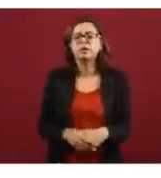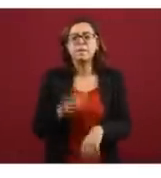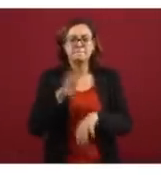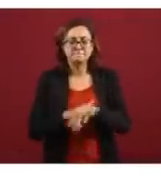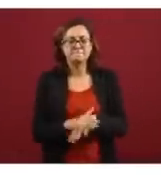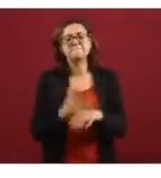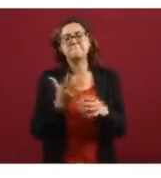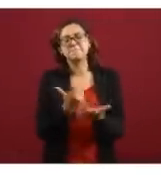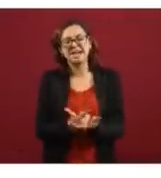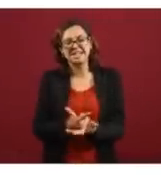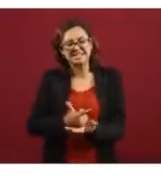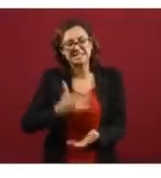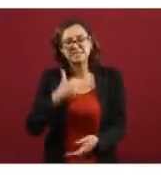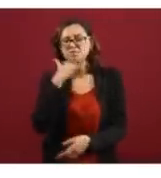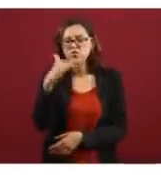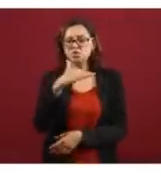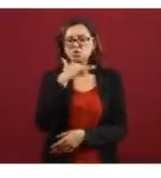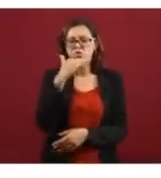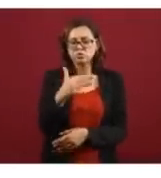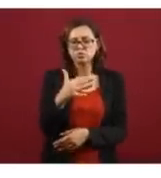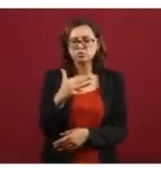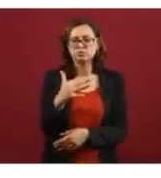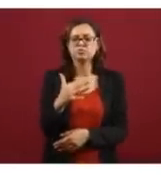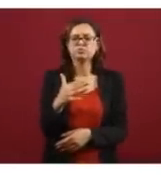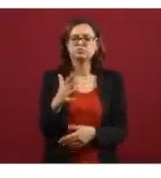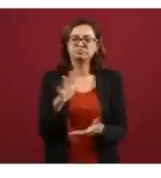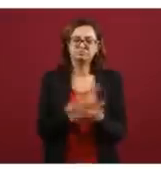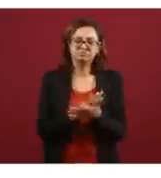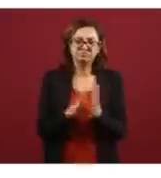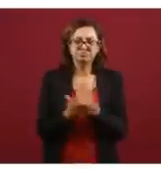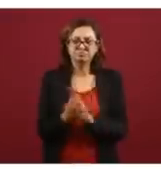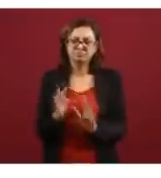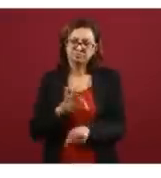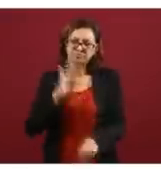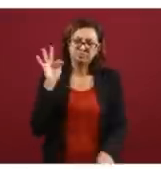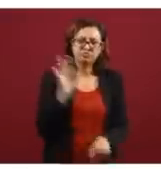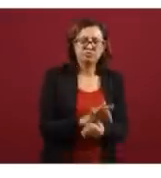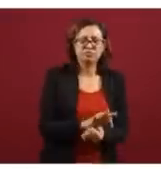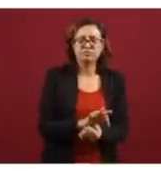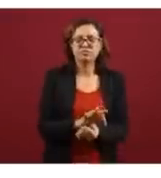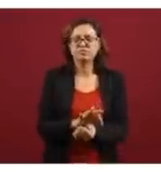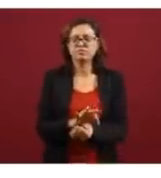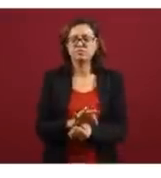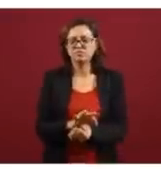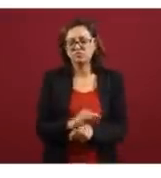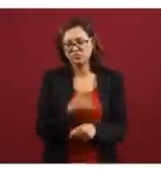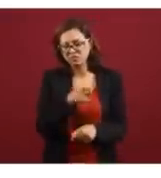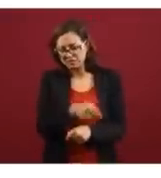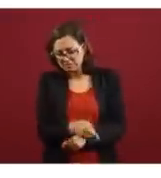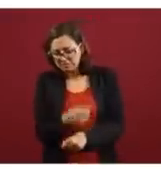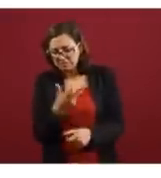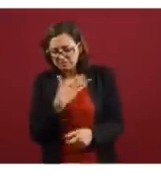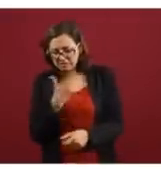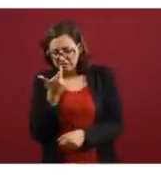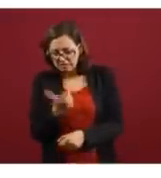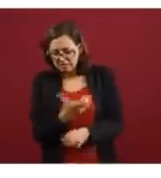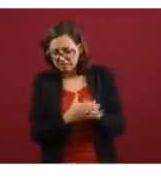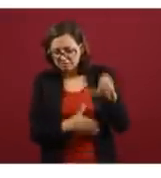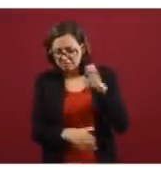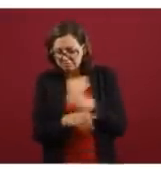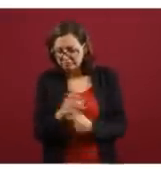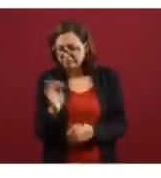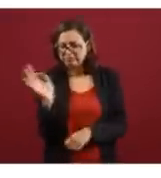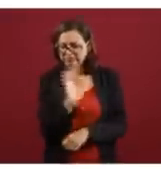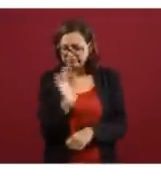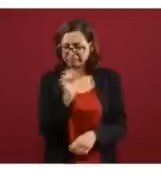a hechos de corrupción, encubrimiento, recursos de procedencia ilícita, extorsión